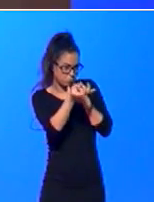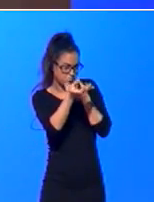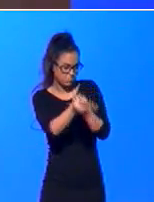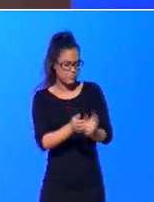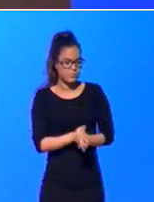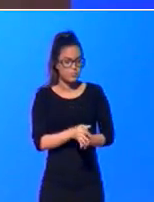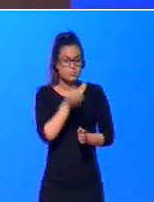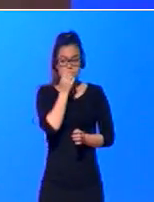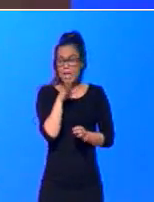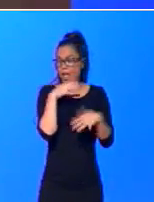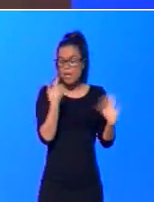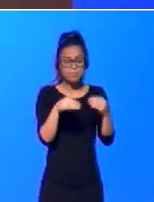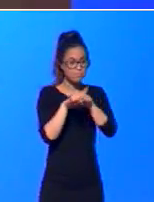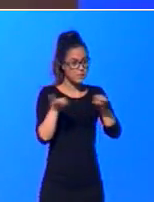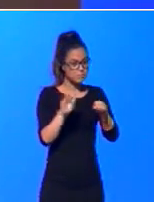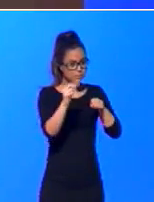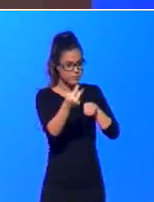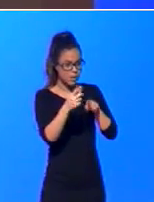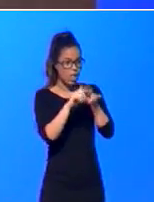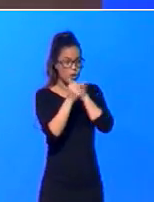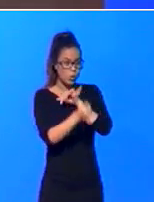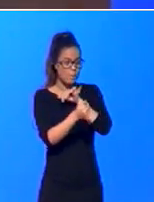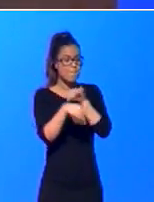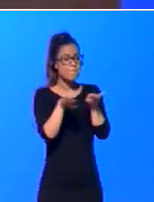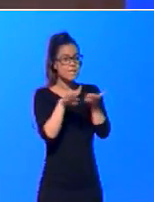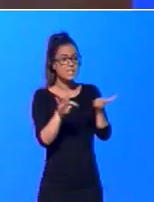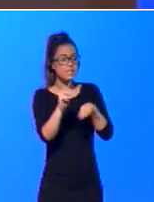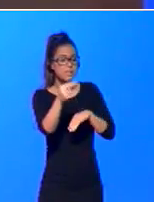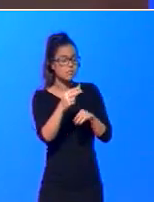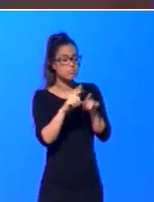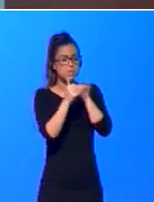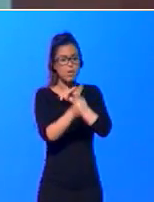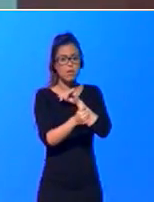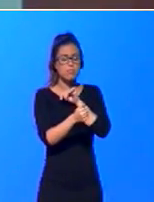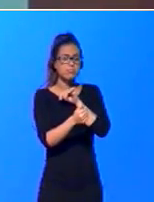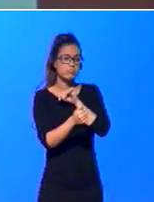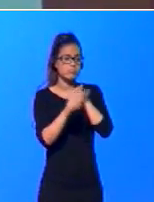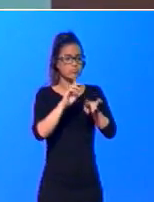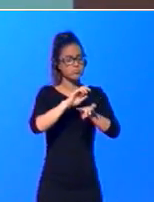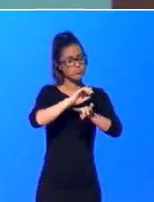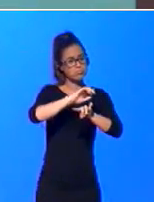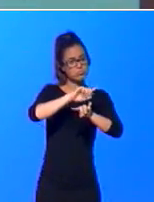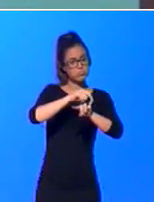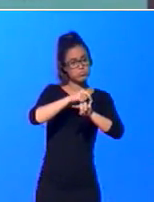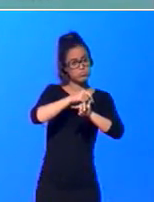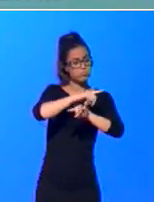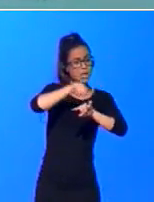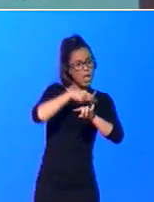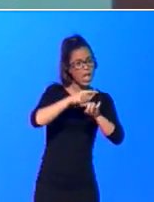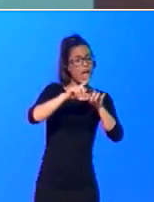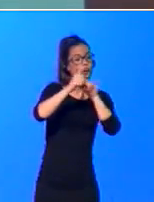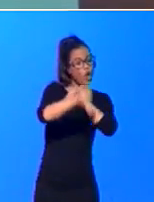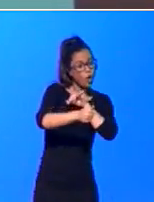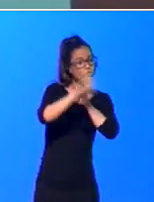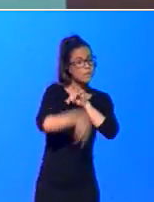beraien maia, bigarren maia, eta gero, ordu beteko saio txiki baten, egingo dugu. Atzoko tailerren